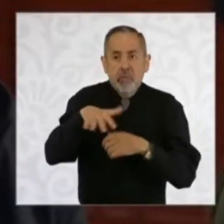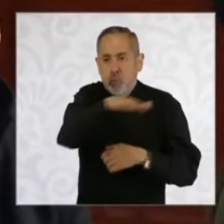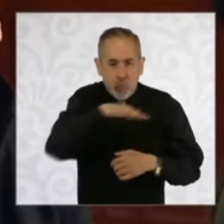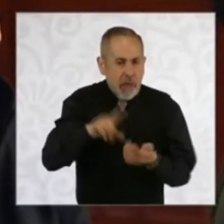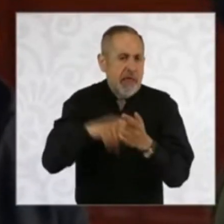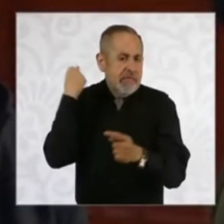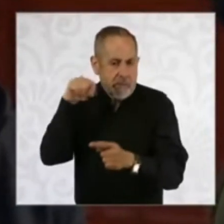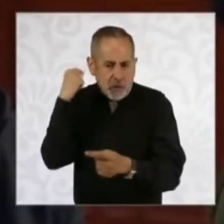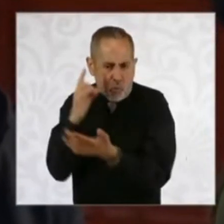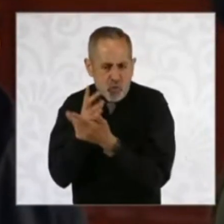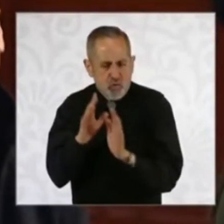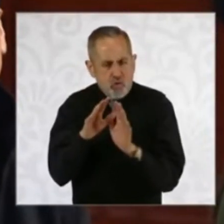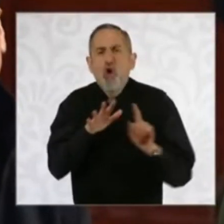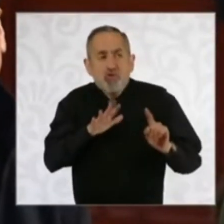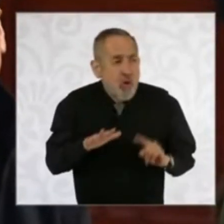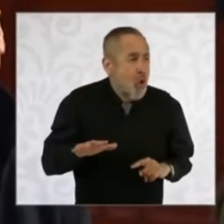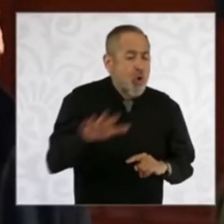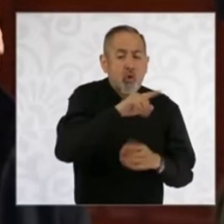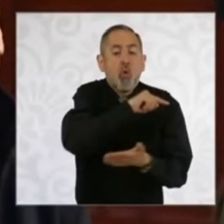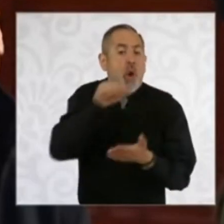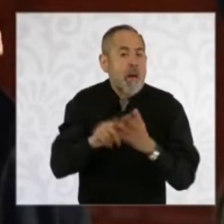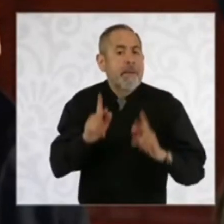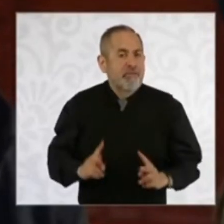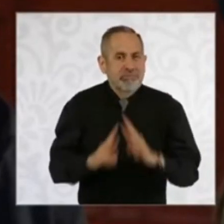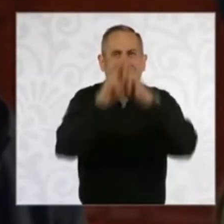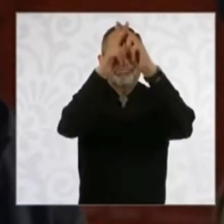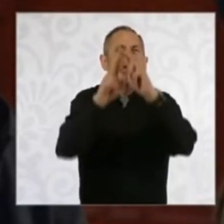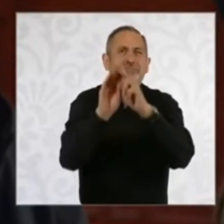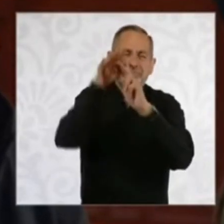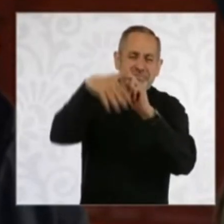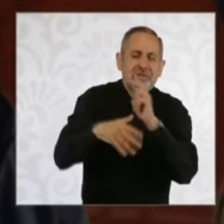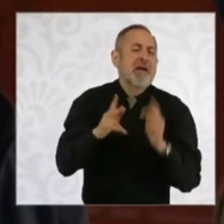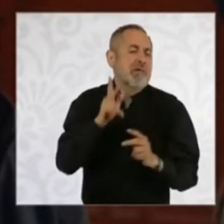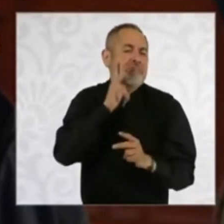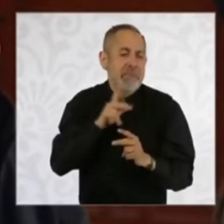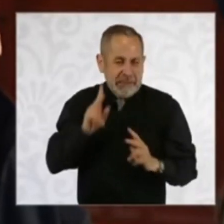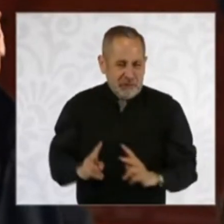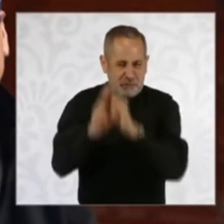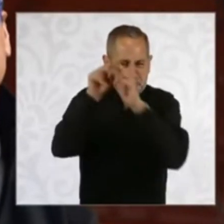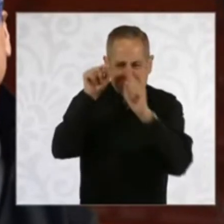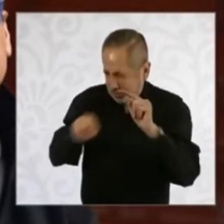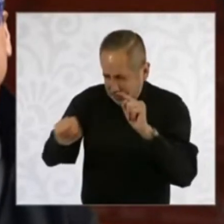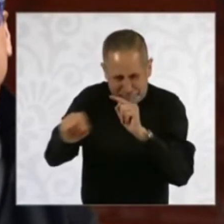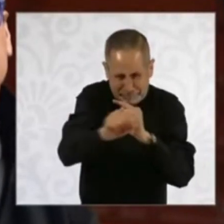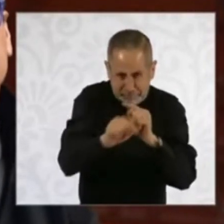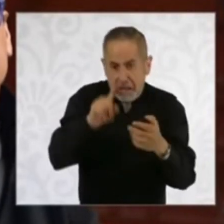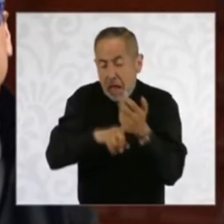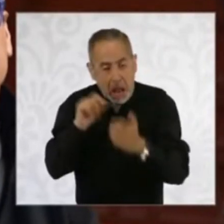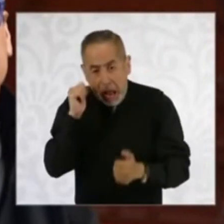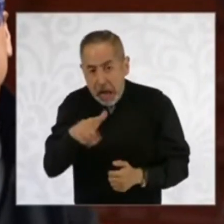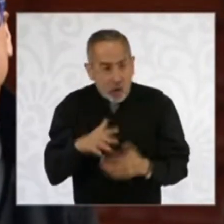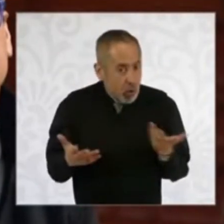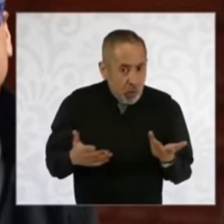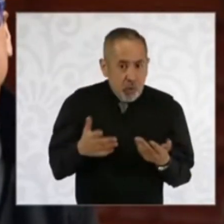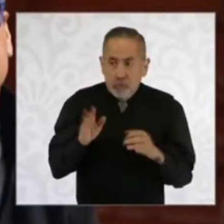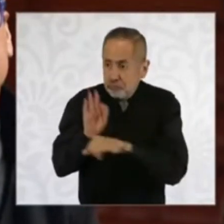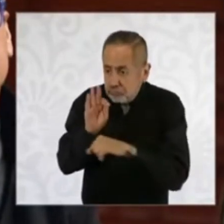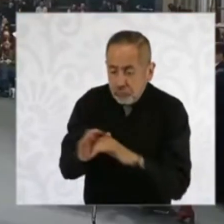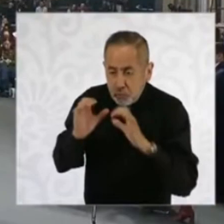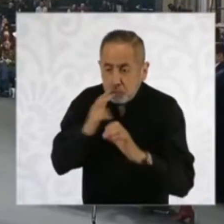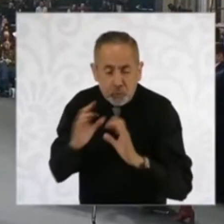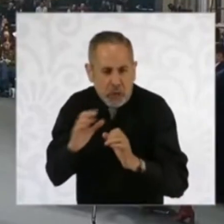Tabasco, sino en las zonas petroleras donde pueda repetirse esta situación para evitar el daño a los alrededores, sus poblados y